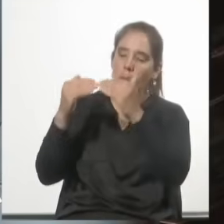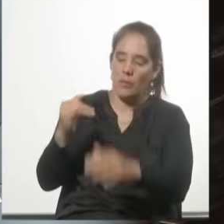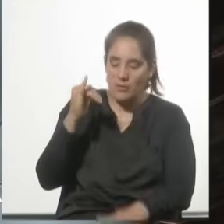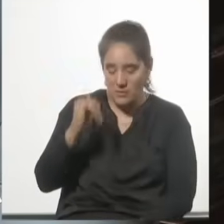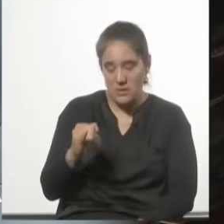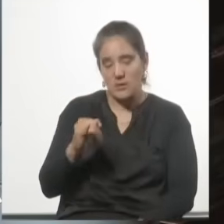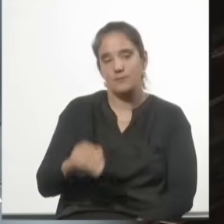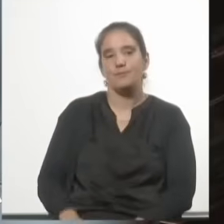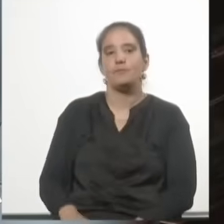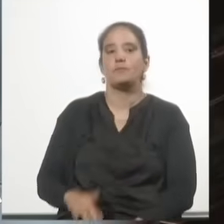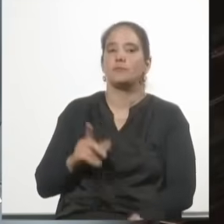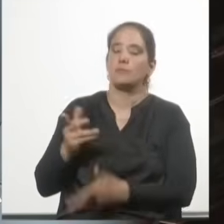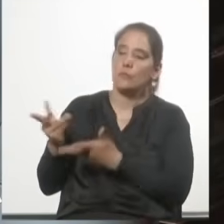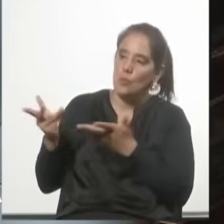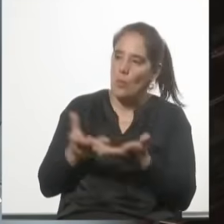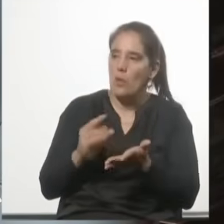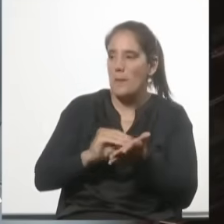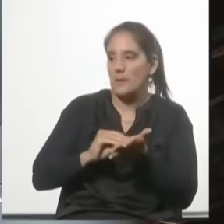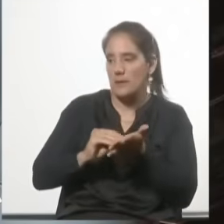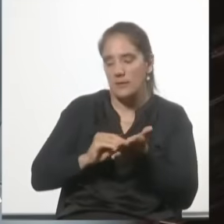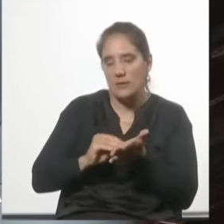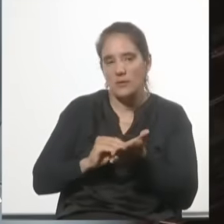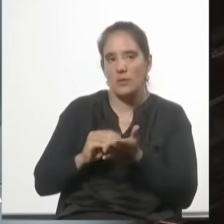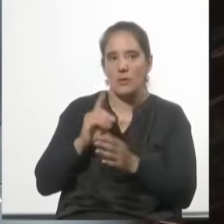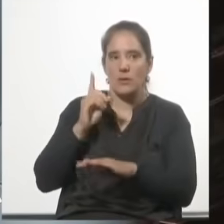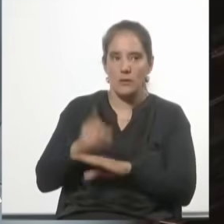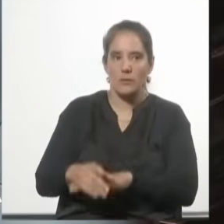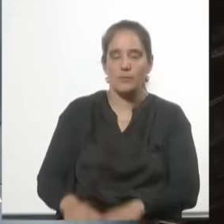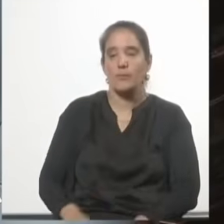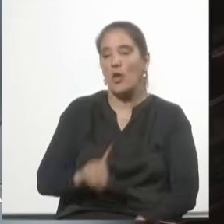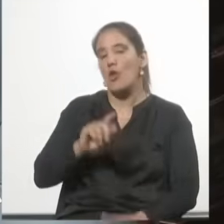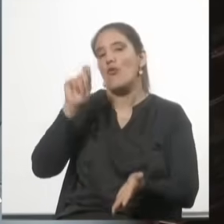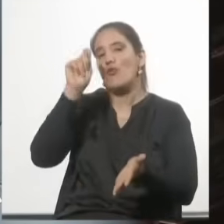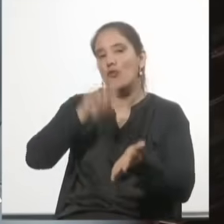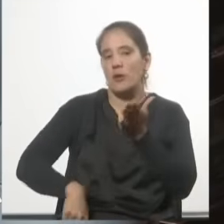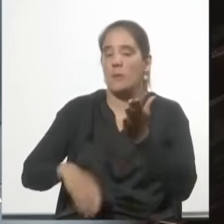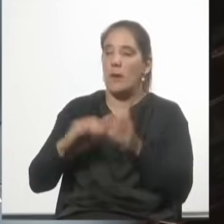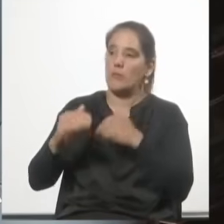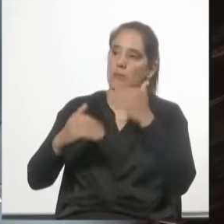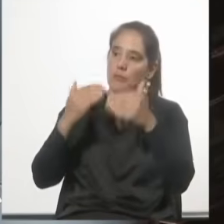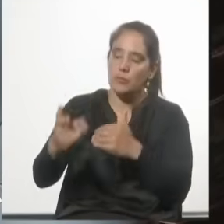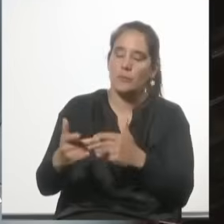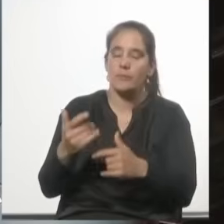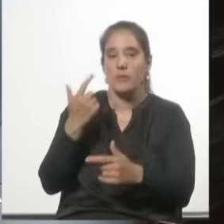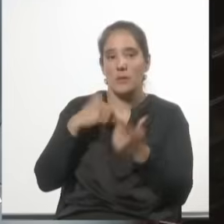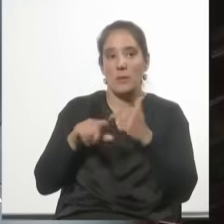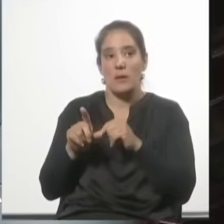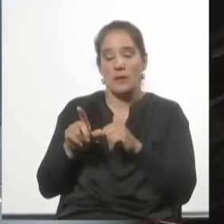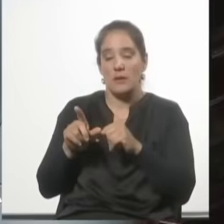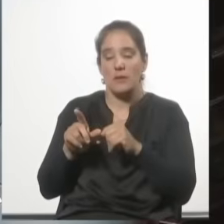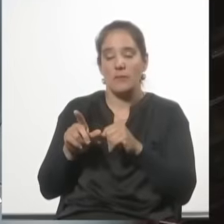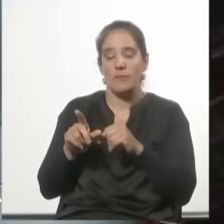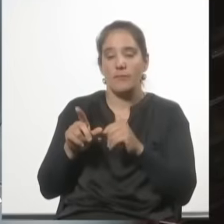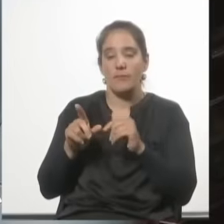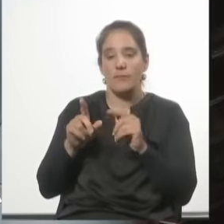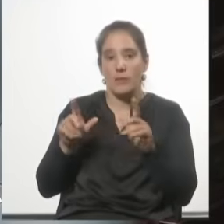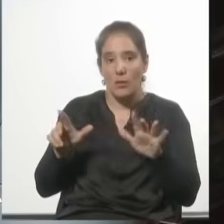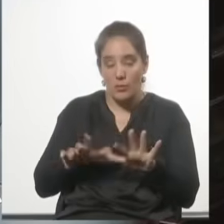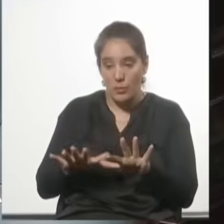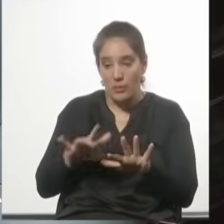contractuales, sin dictado de actos administrativos expresos, ni tampoco firma de adendas al contrato, teniendo en cuenta que de